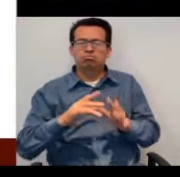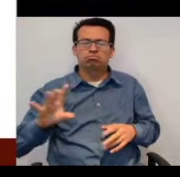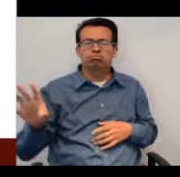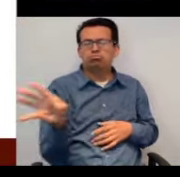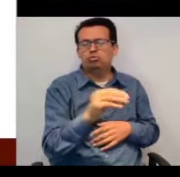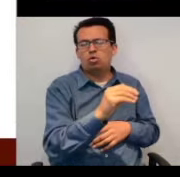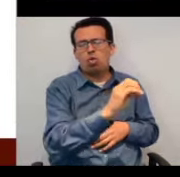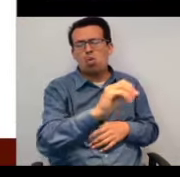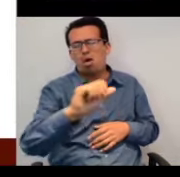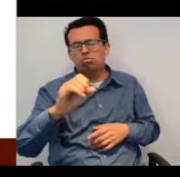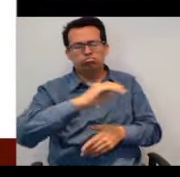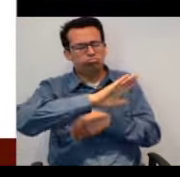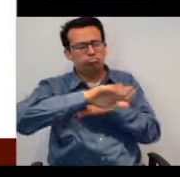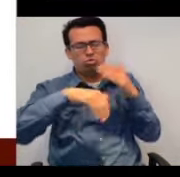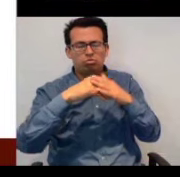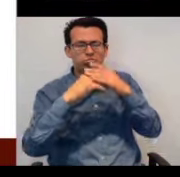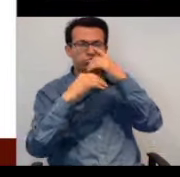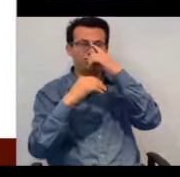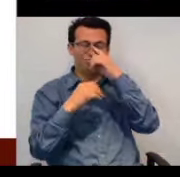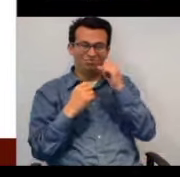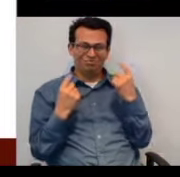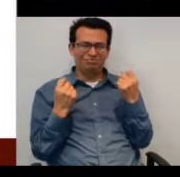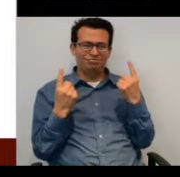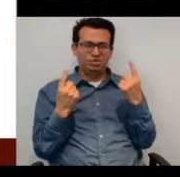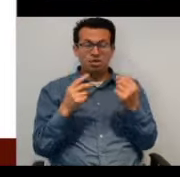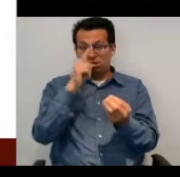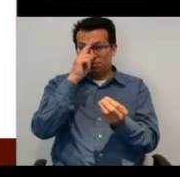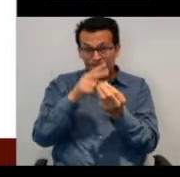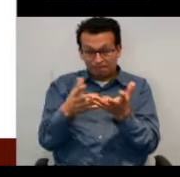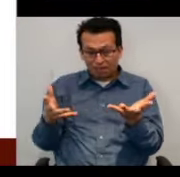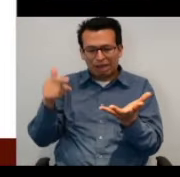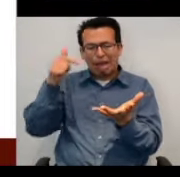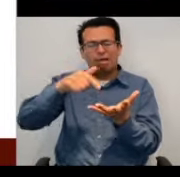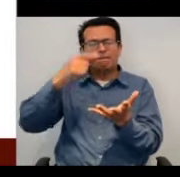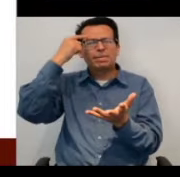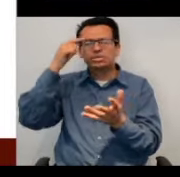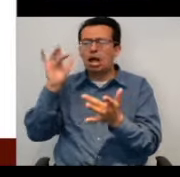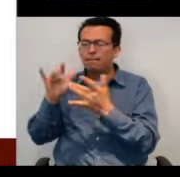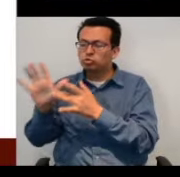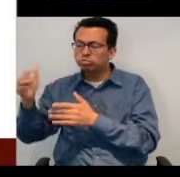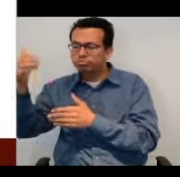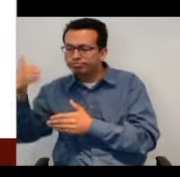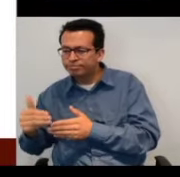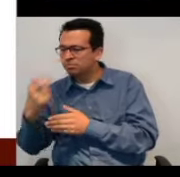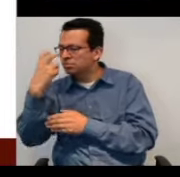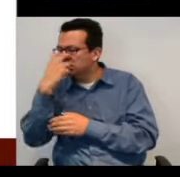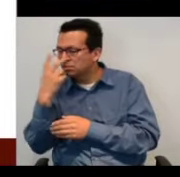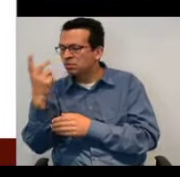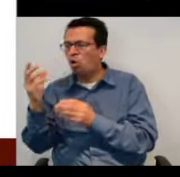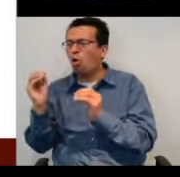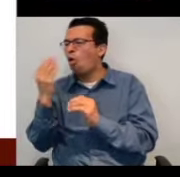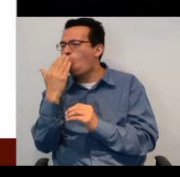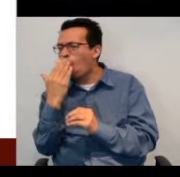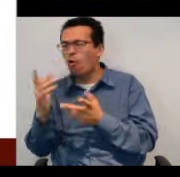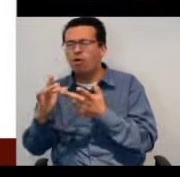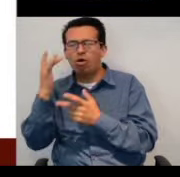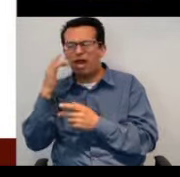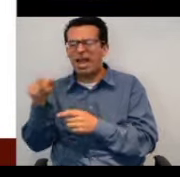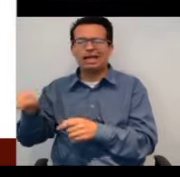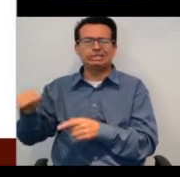especificidad de discapacidad o con una especificidad de una etnia, sino es la diversidad que todos poseemos. Desde